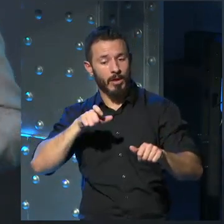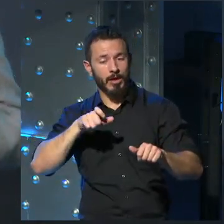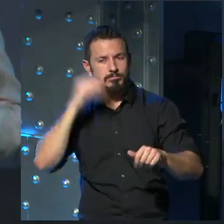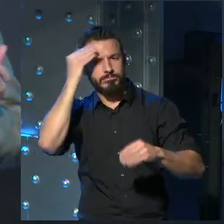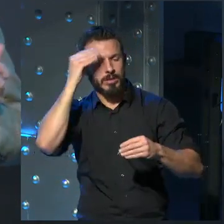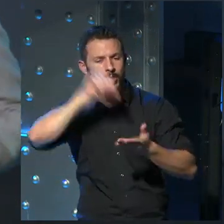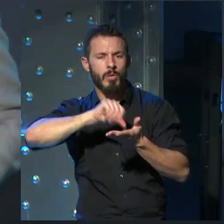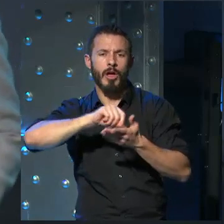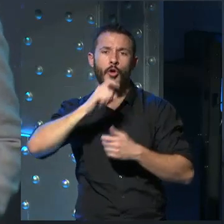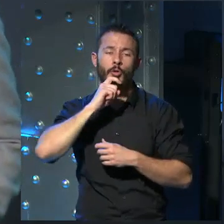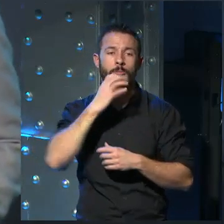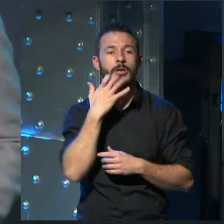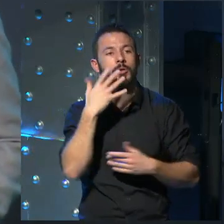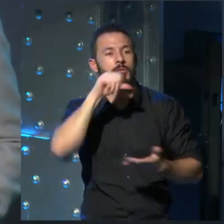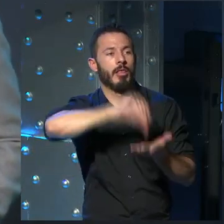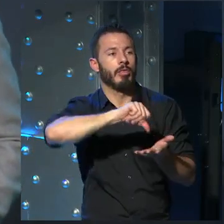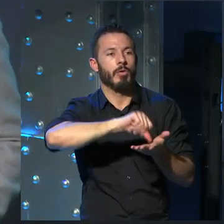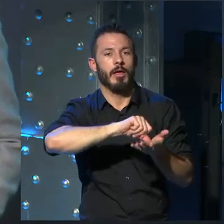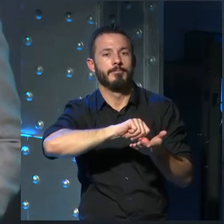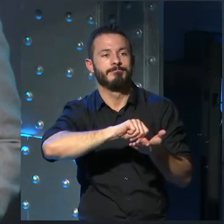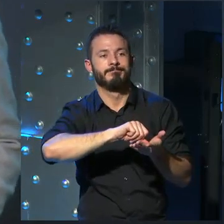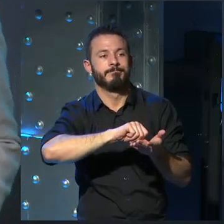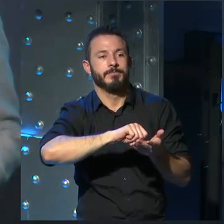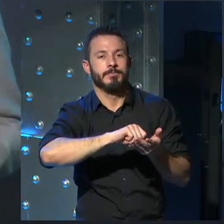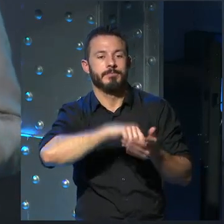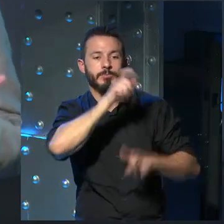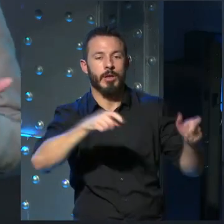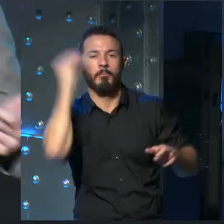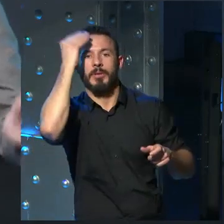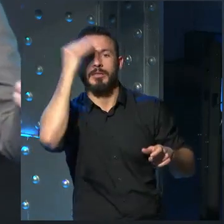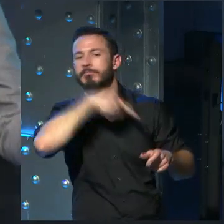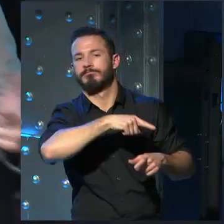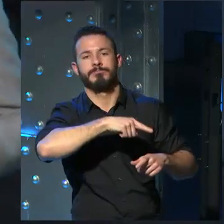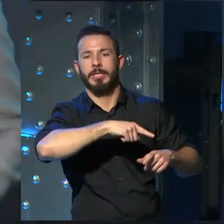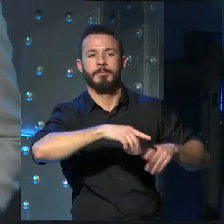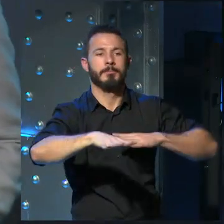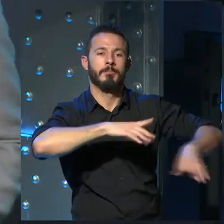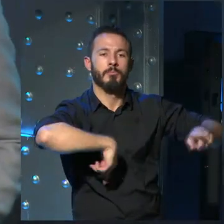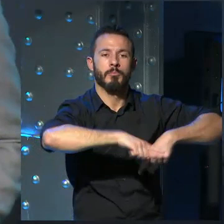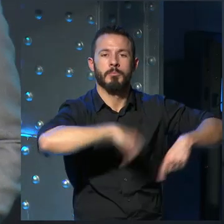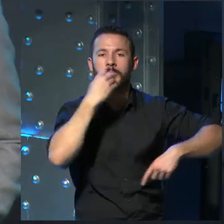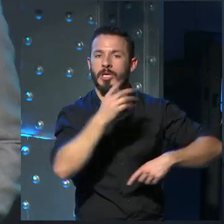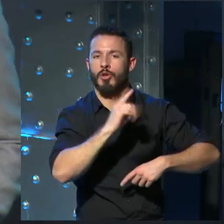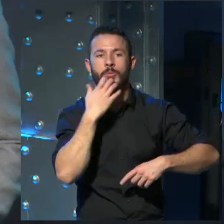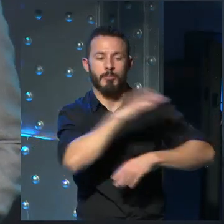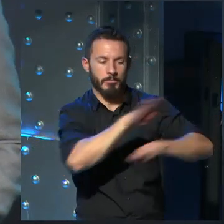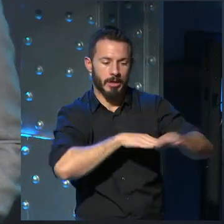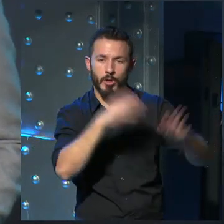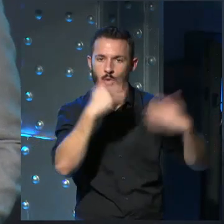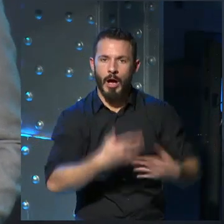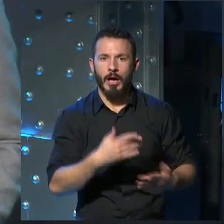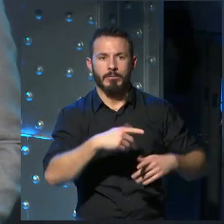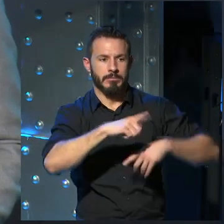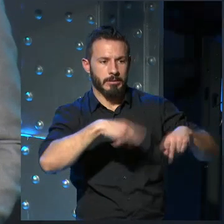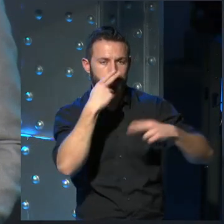una ciudad la percepción general es que hay un problema de movilidad, porque hay un problema de congestión del tráfico, porque hay falta de plazas de aparcamiento, porque el